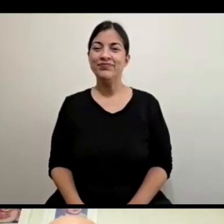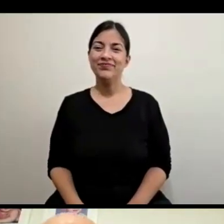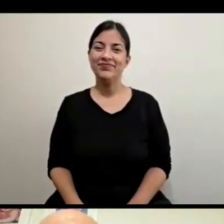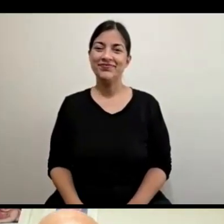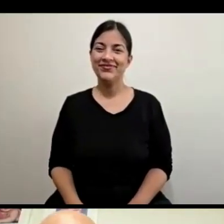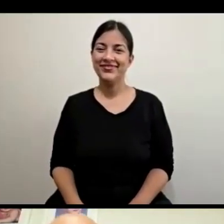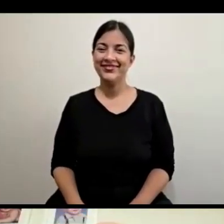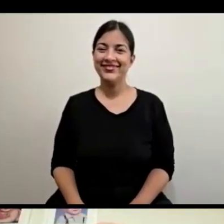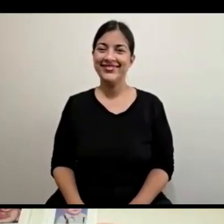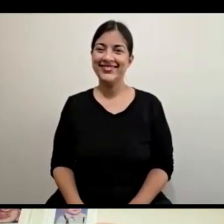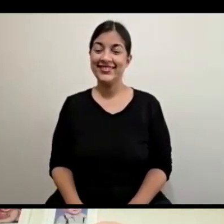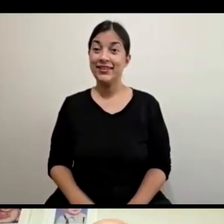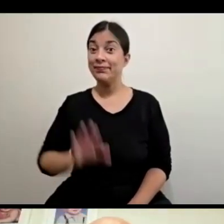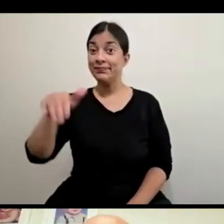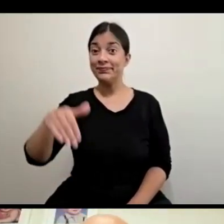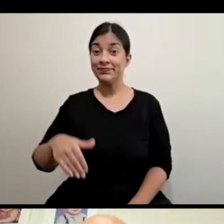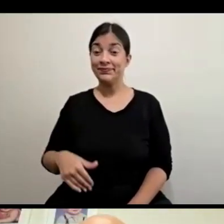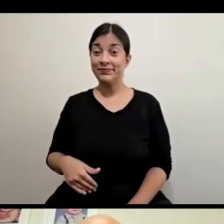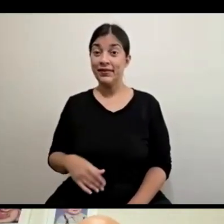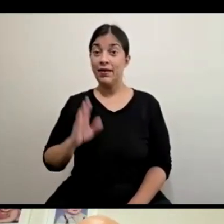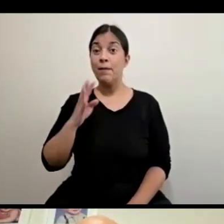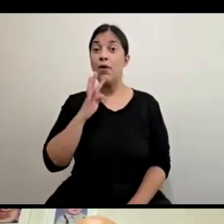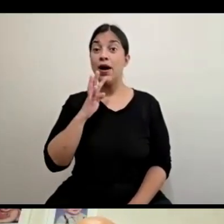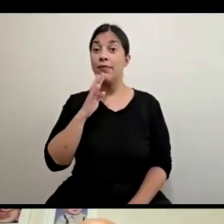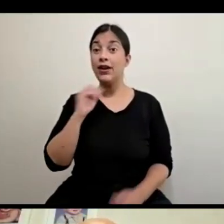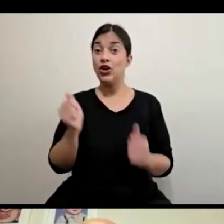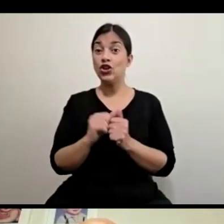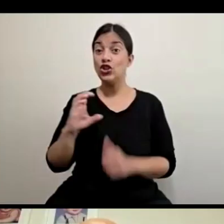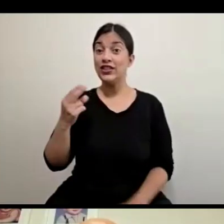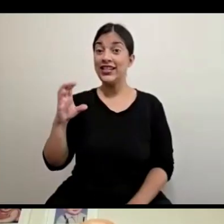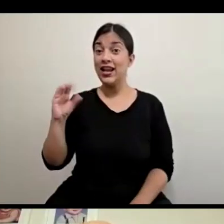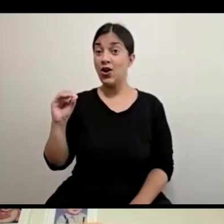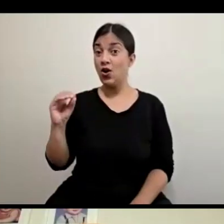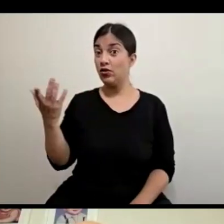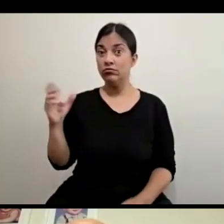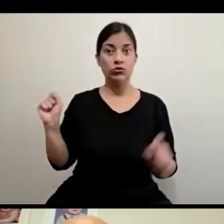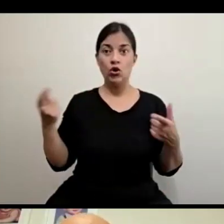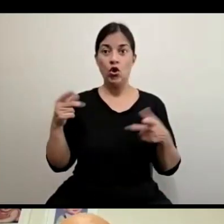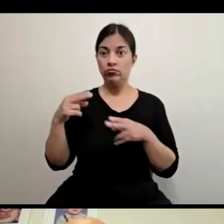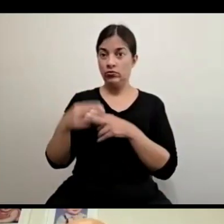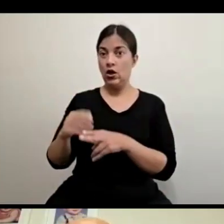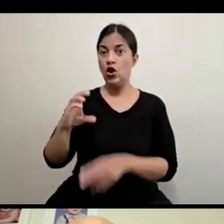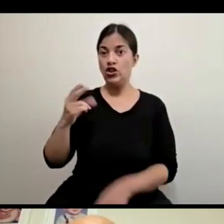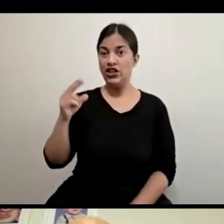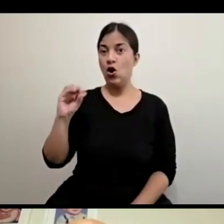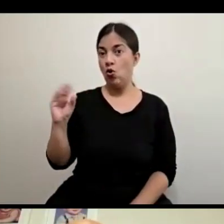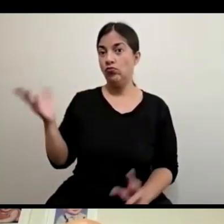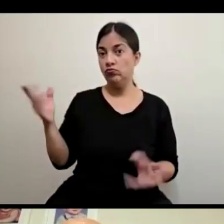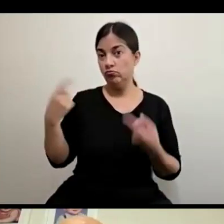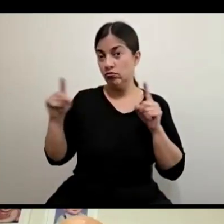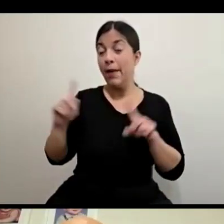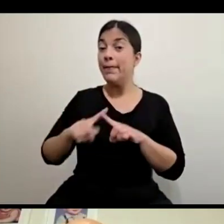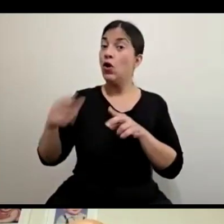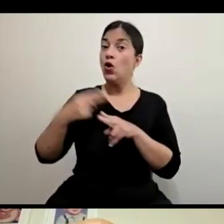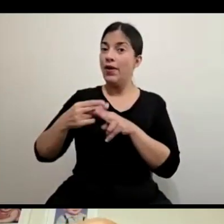no sé. Mira, vamos a hablar con Checo, que todo el mundo te conoce como Checo, pero es José Cuevas,